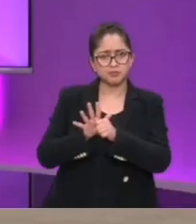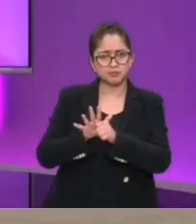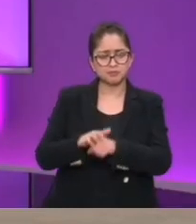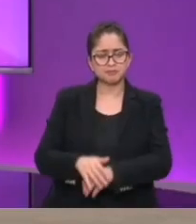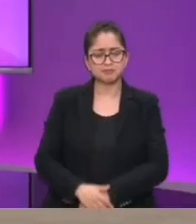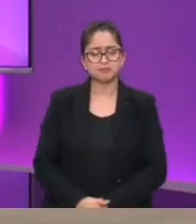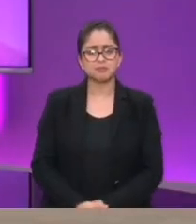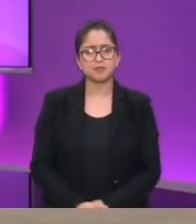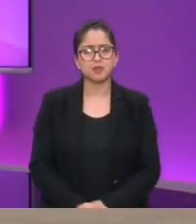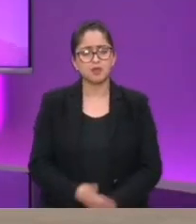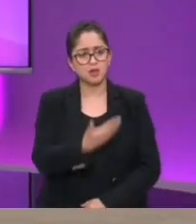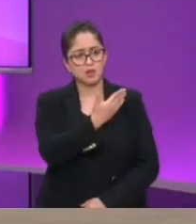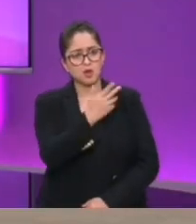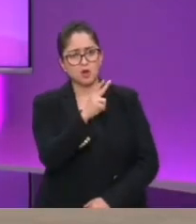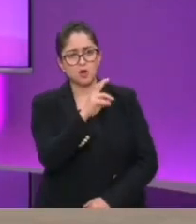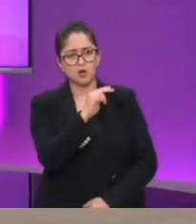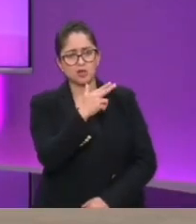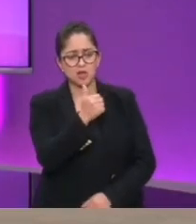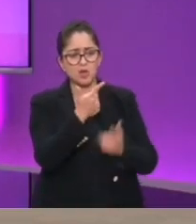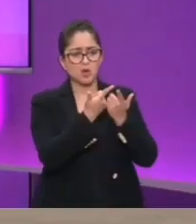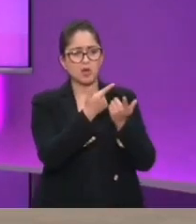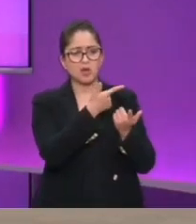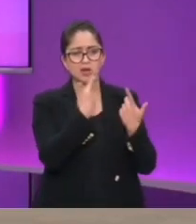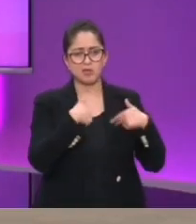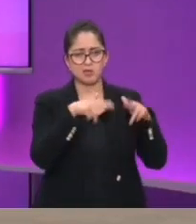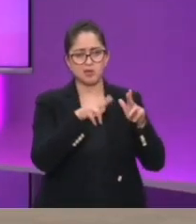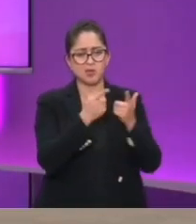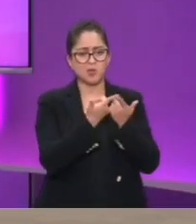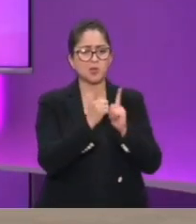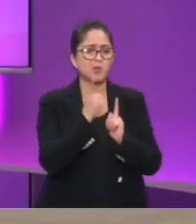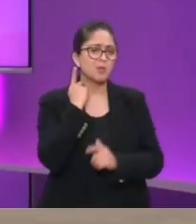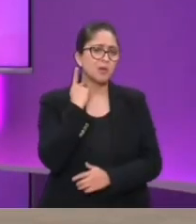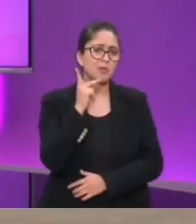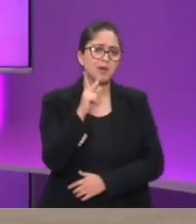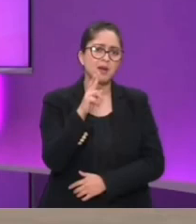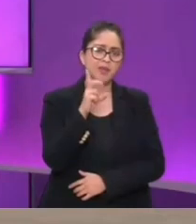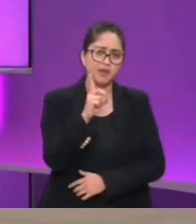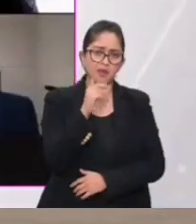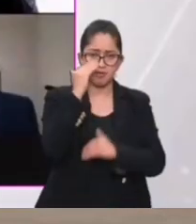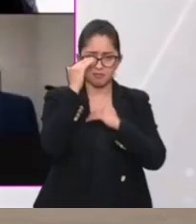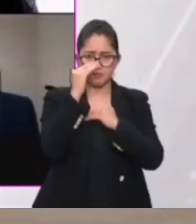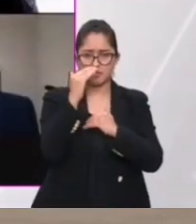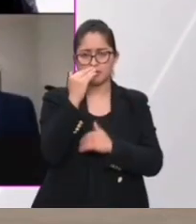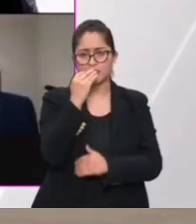Rocha Ramírez, representante del PRD, tiene el uso de la voz por 30 segundos.